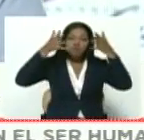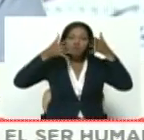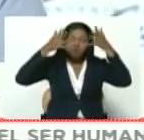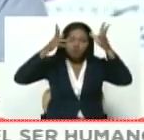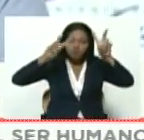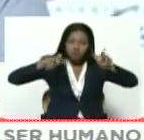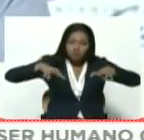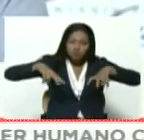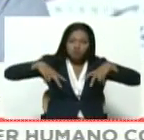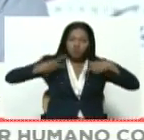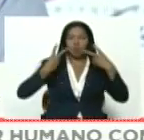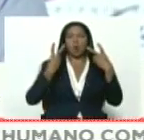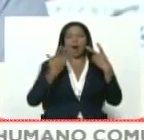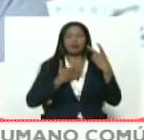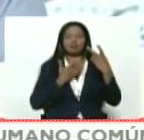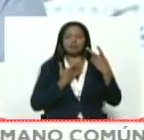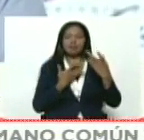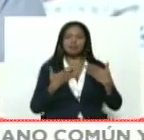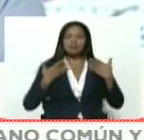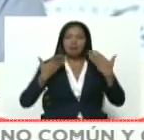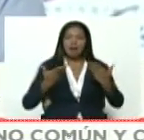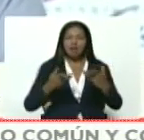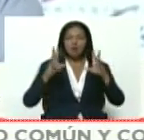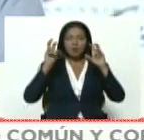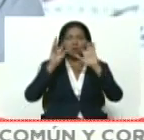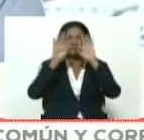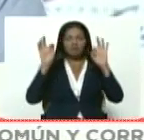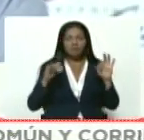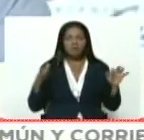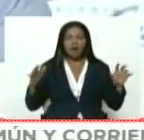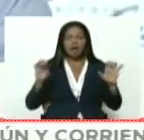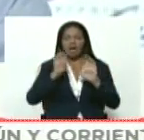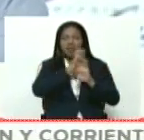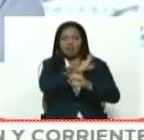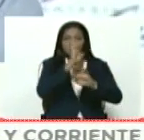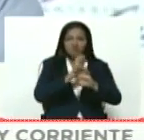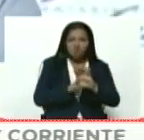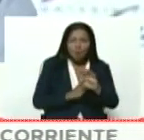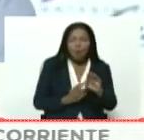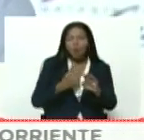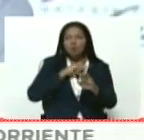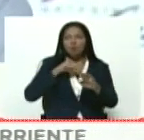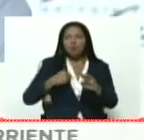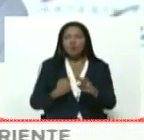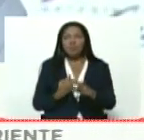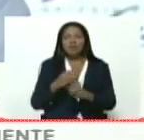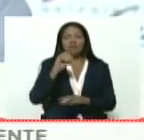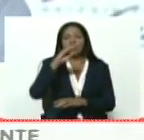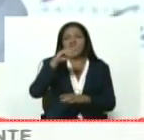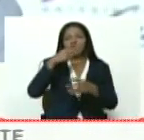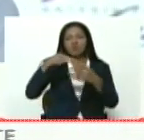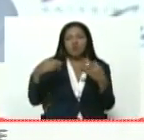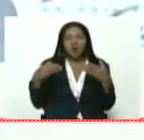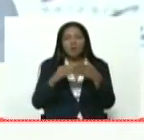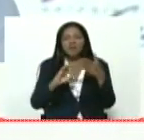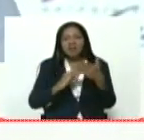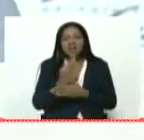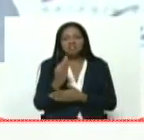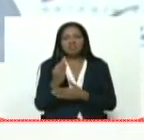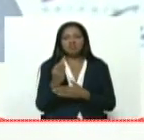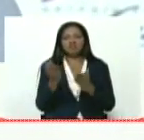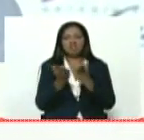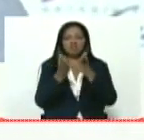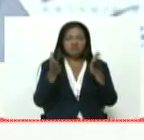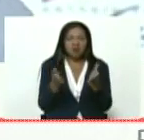revivir en el sentido de darle una nueva energía a toda la estructura de la OVE, de la Federación de Estudiantes Universitarios y